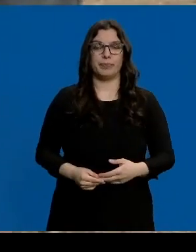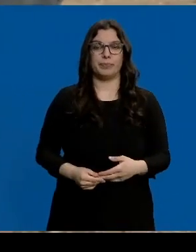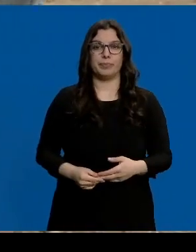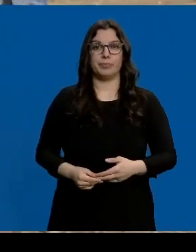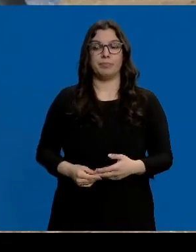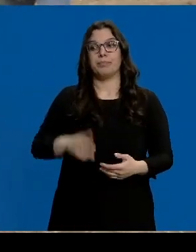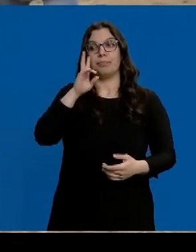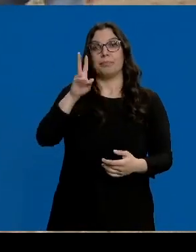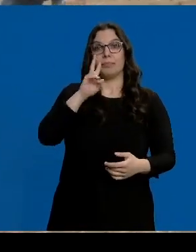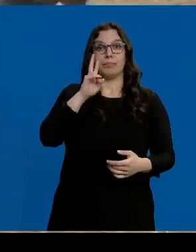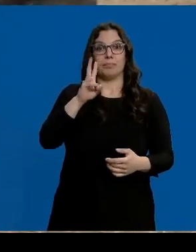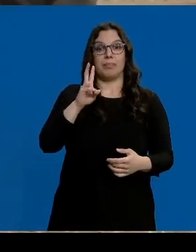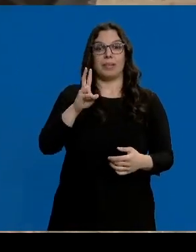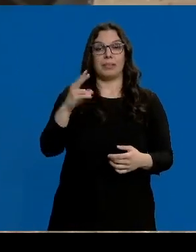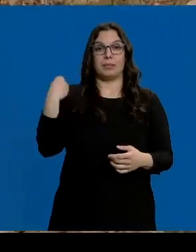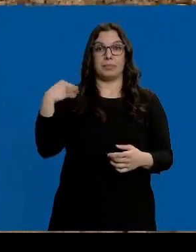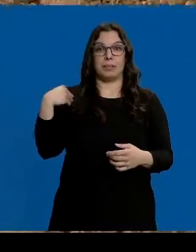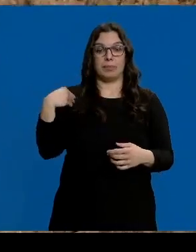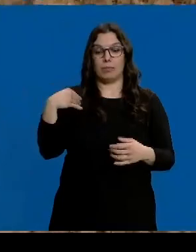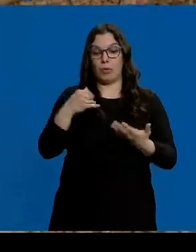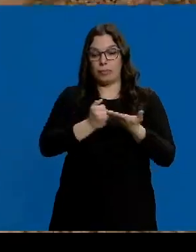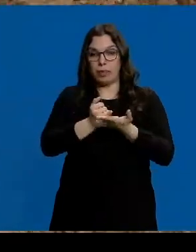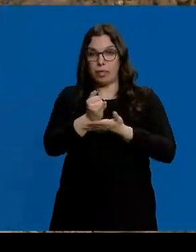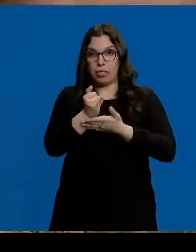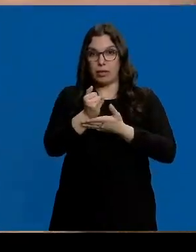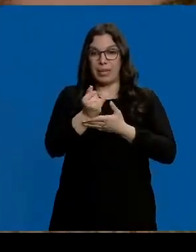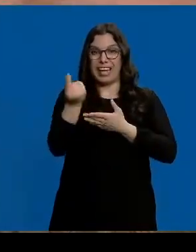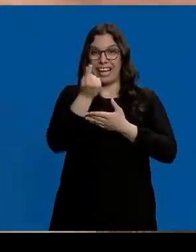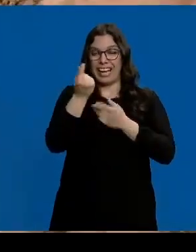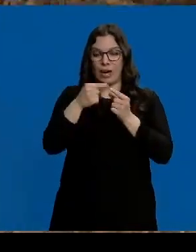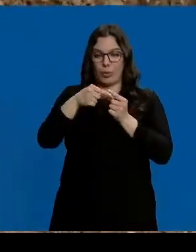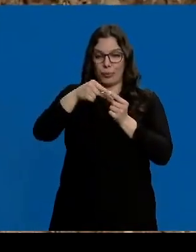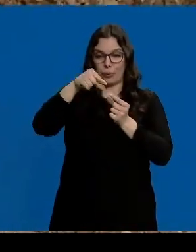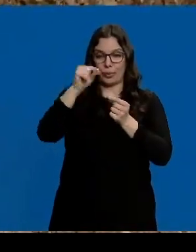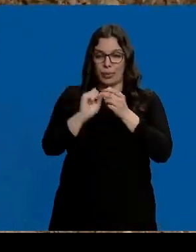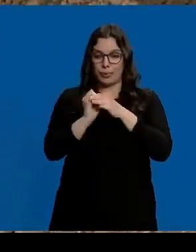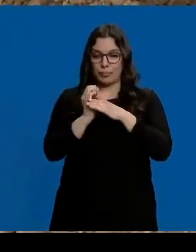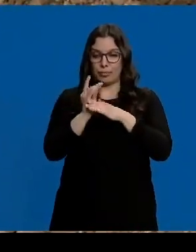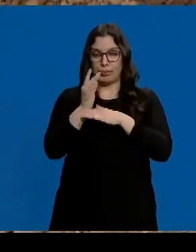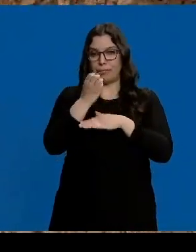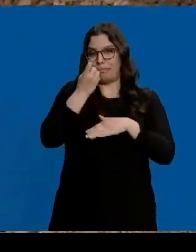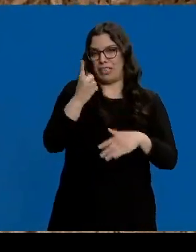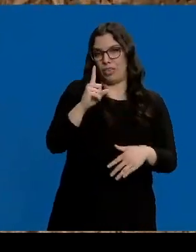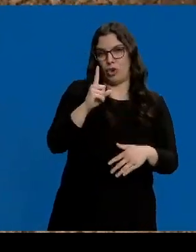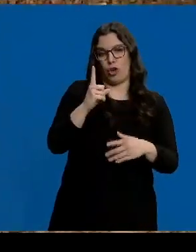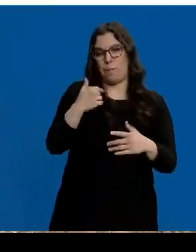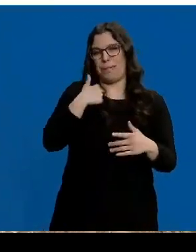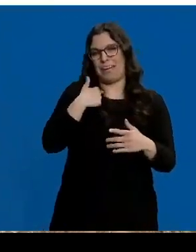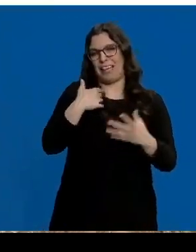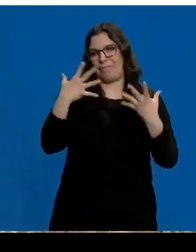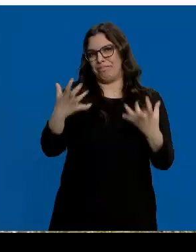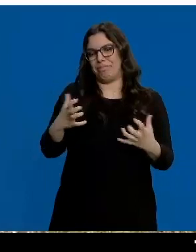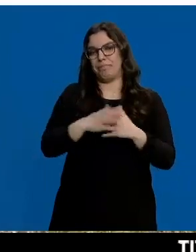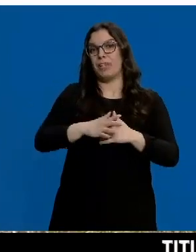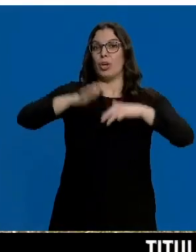Tú vas observando por los cordones y mucho grano no ha nacido bien y mucho se va a perder. Mira, grano seco. La falta de